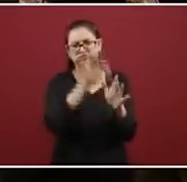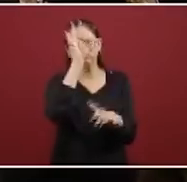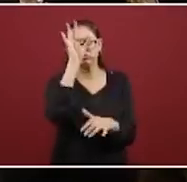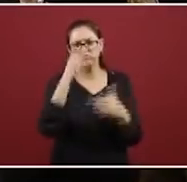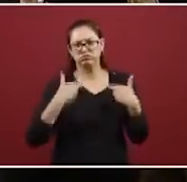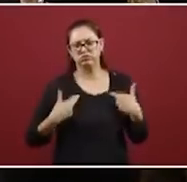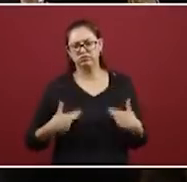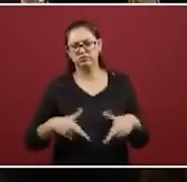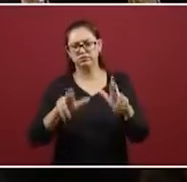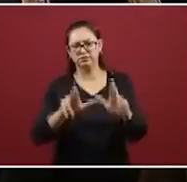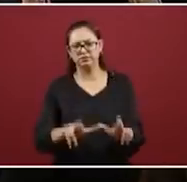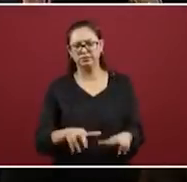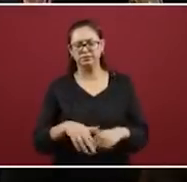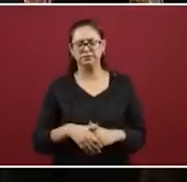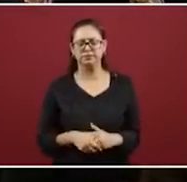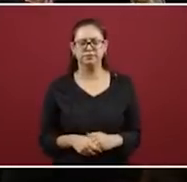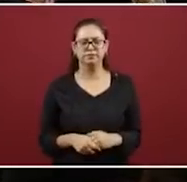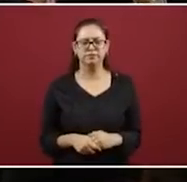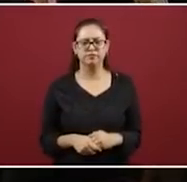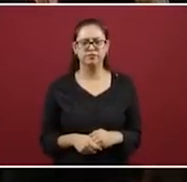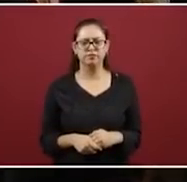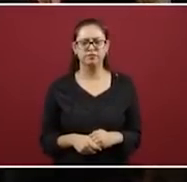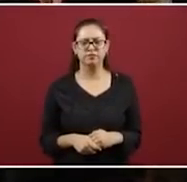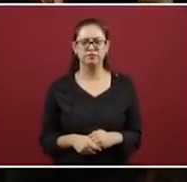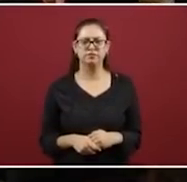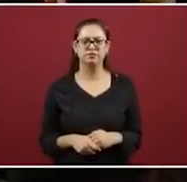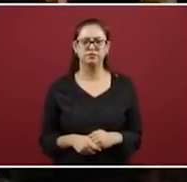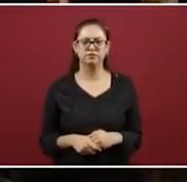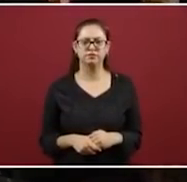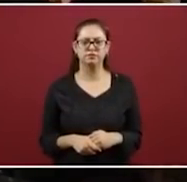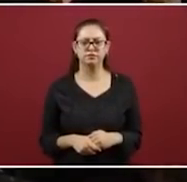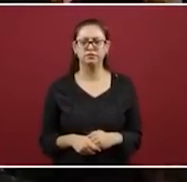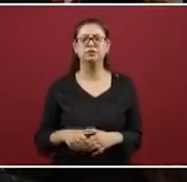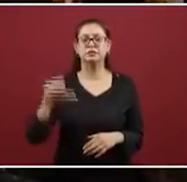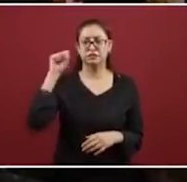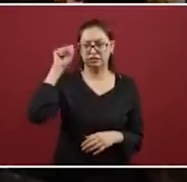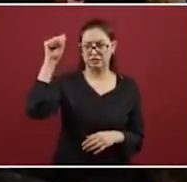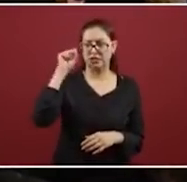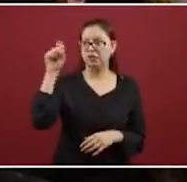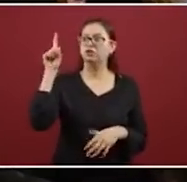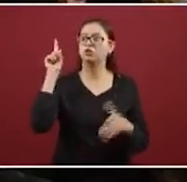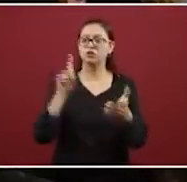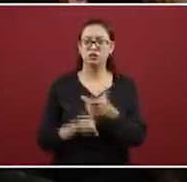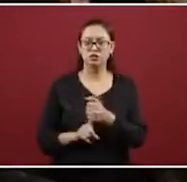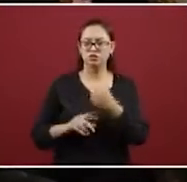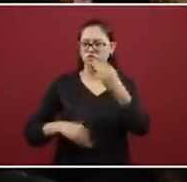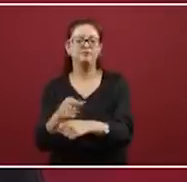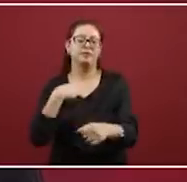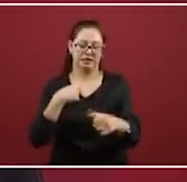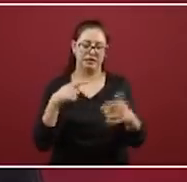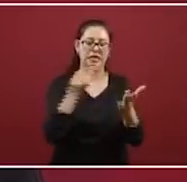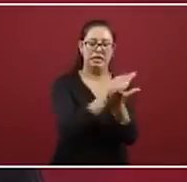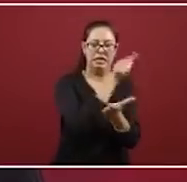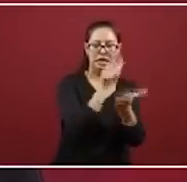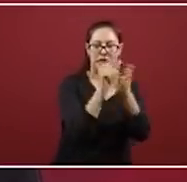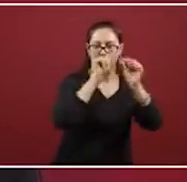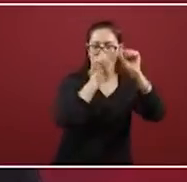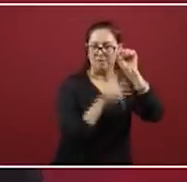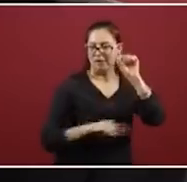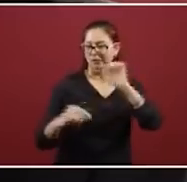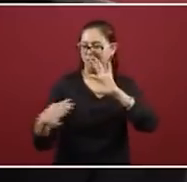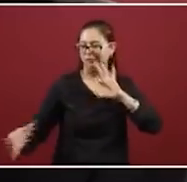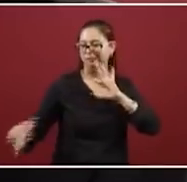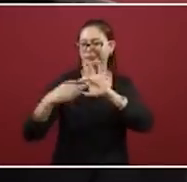El Ejecutivo Federal se dijo contento y satisfecho por la aprobación de la reforma laboral, porque con ello se beneficiará a los